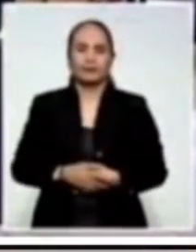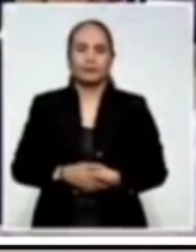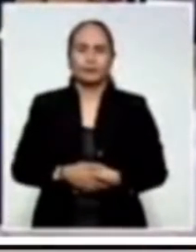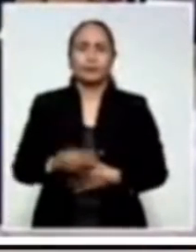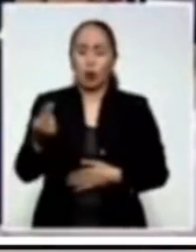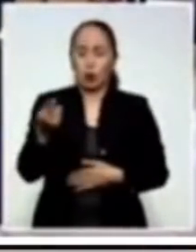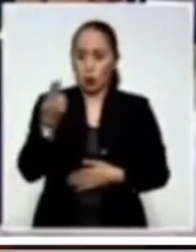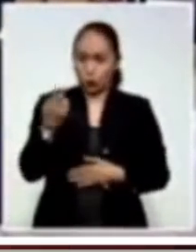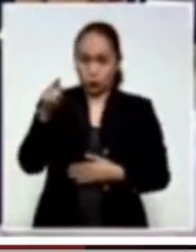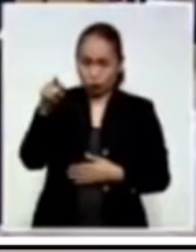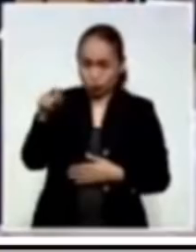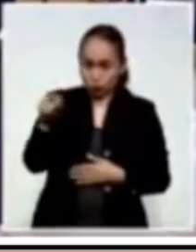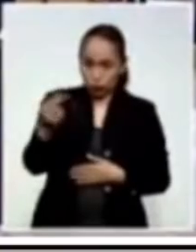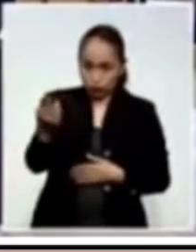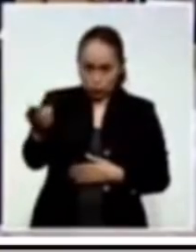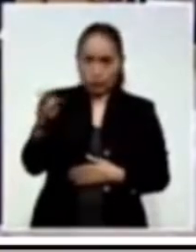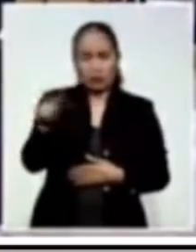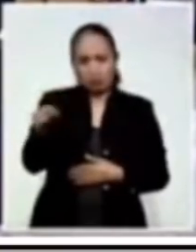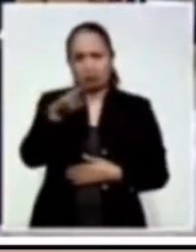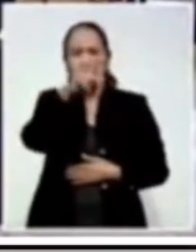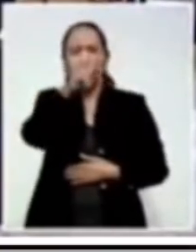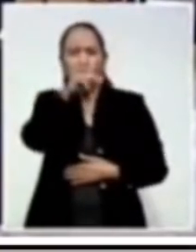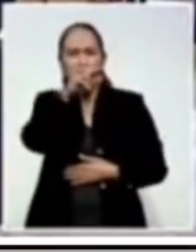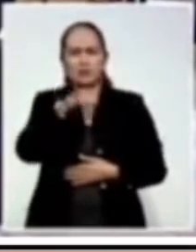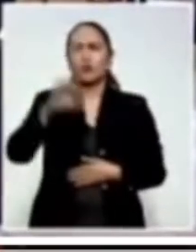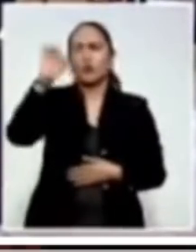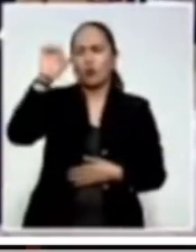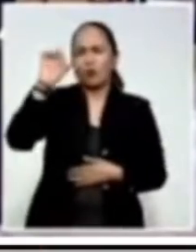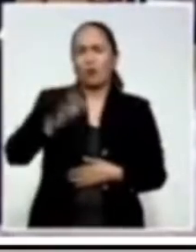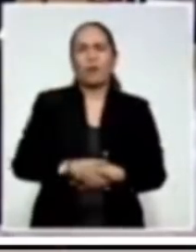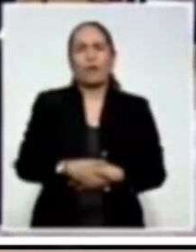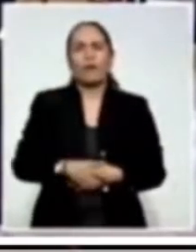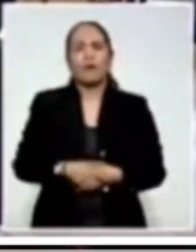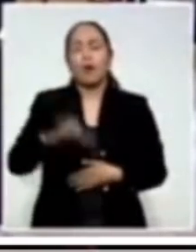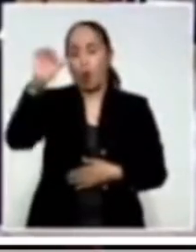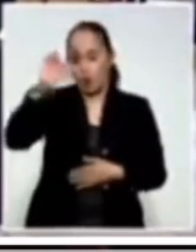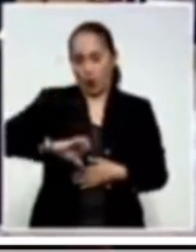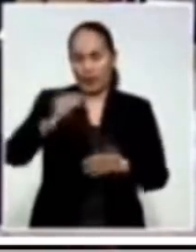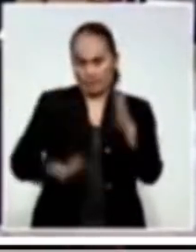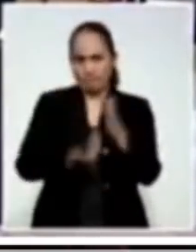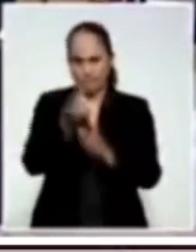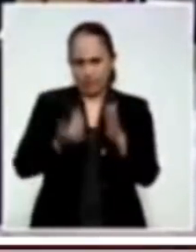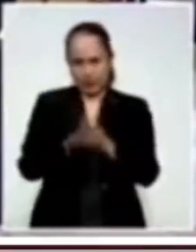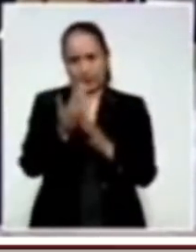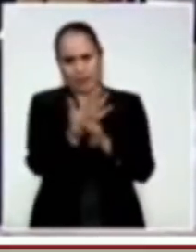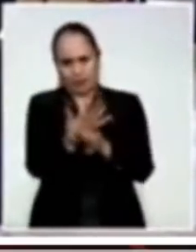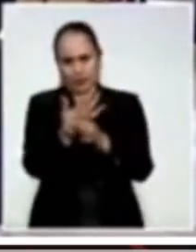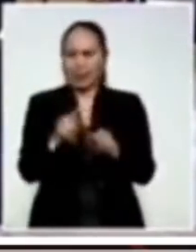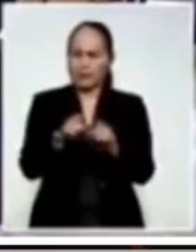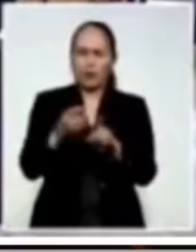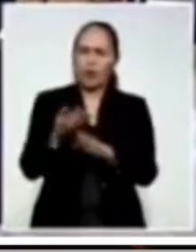usted ha manifestado su preocupación, lo comentó hoy en la presentación del libro esta mañana y en otros